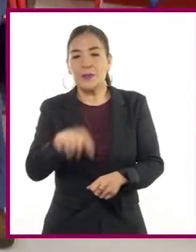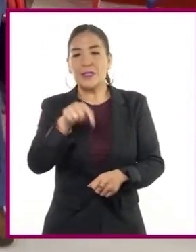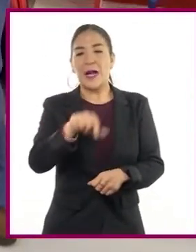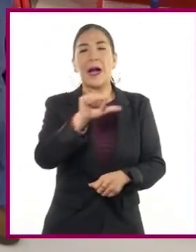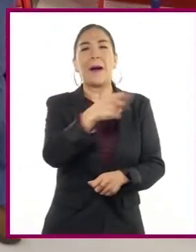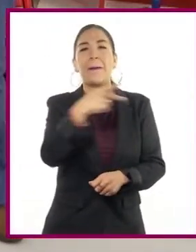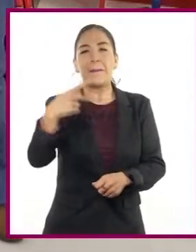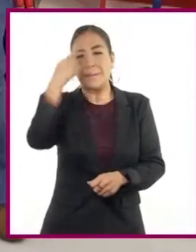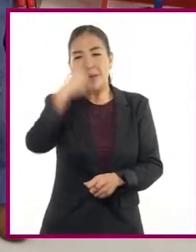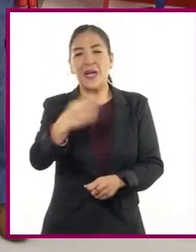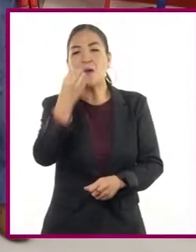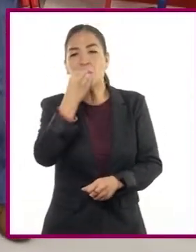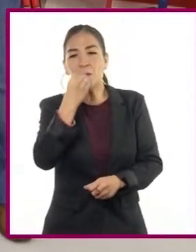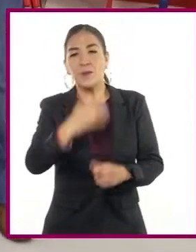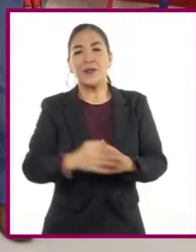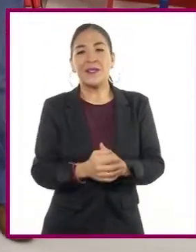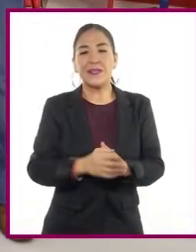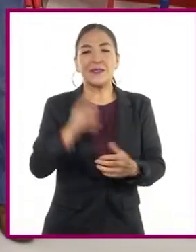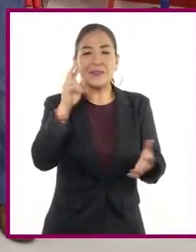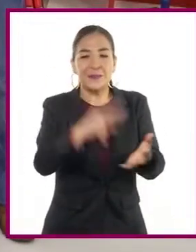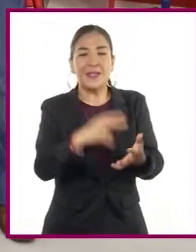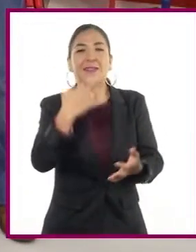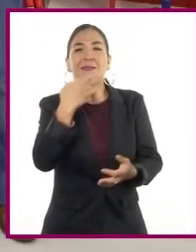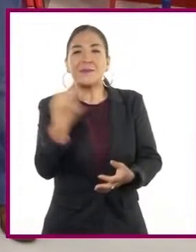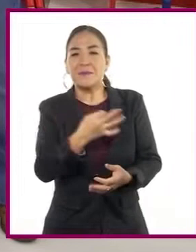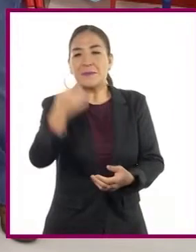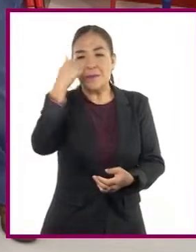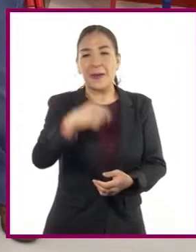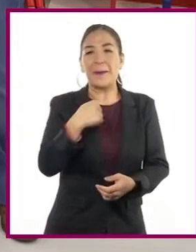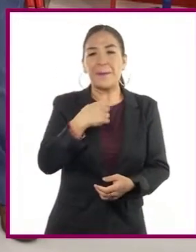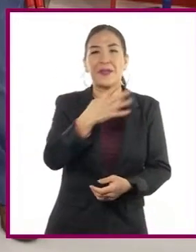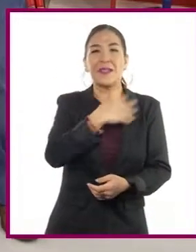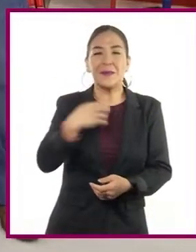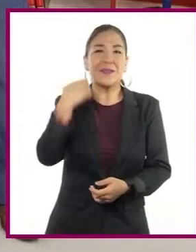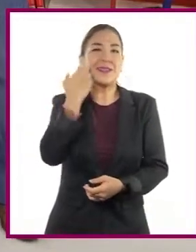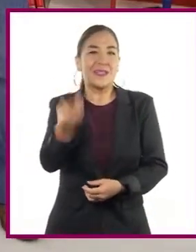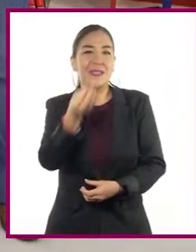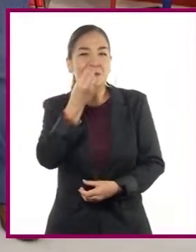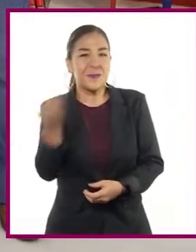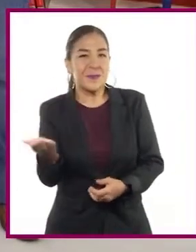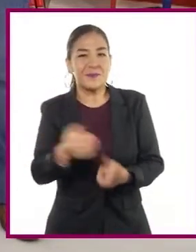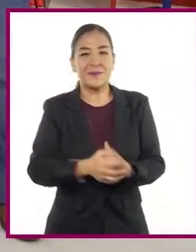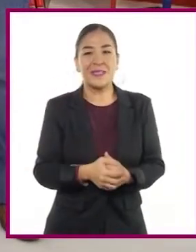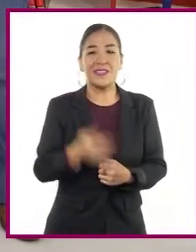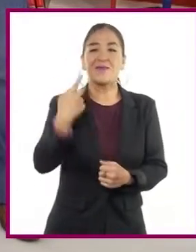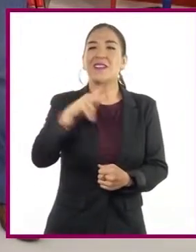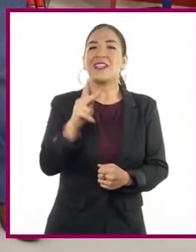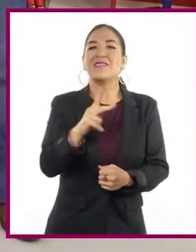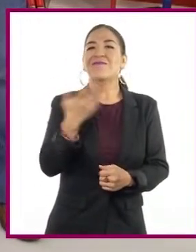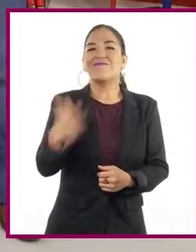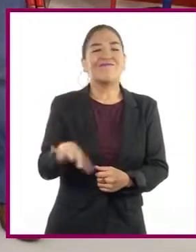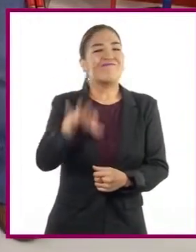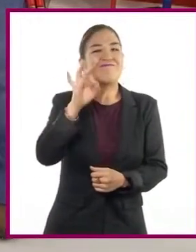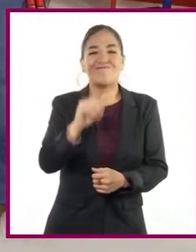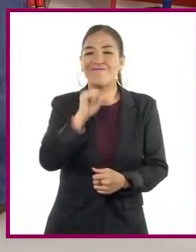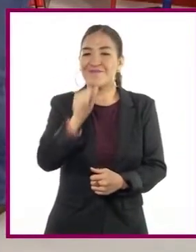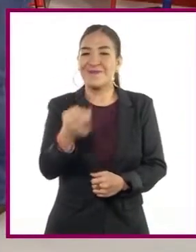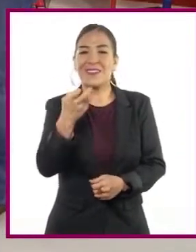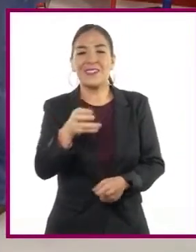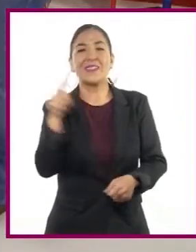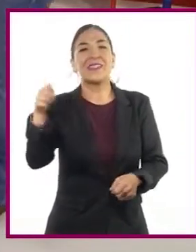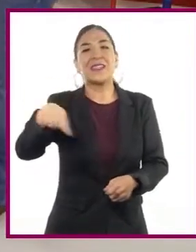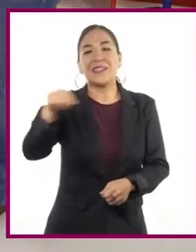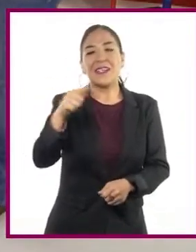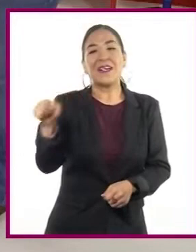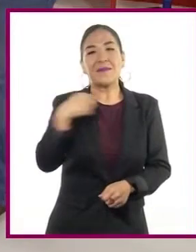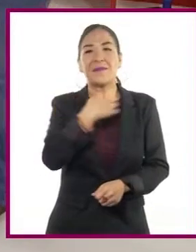aplicación de comida algo que se vea atractivo para que mi hijo lo quiera comer. Solo que no encuentro nada que pueda llamarle la atención.